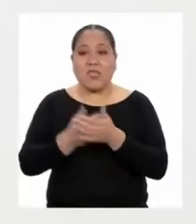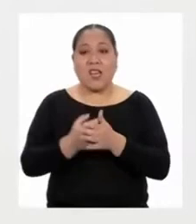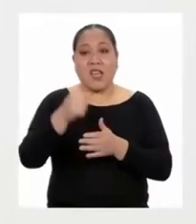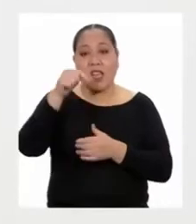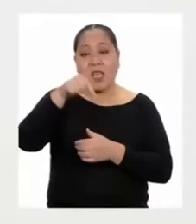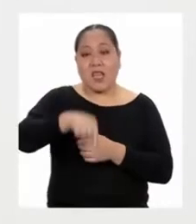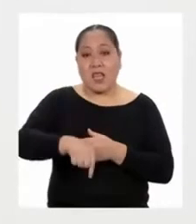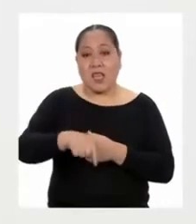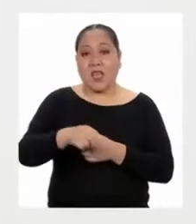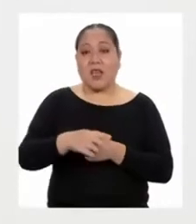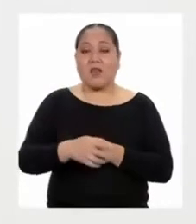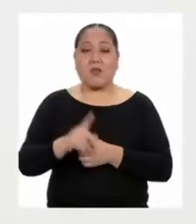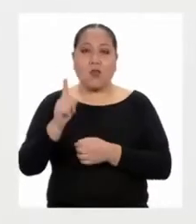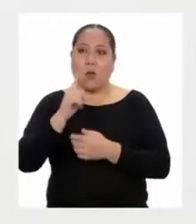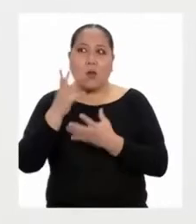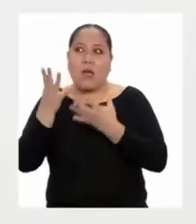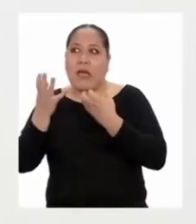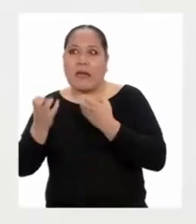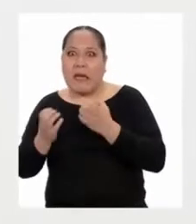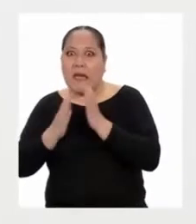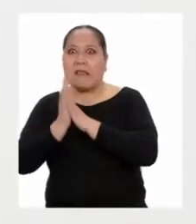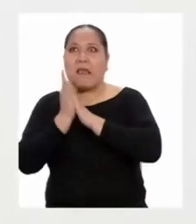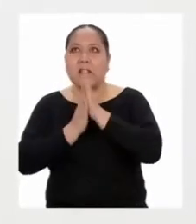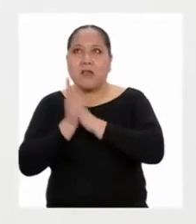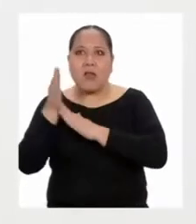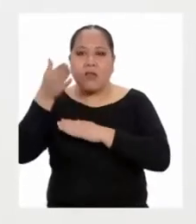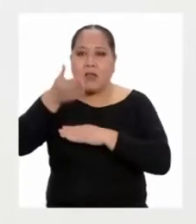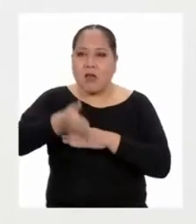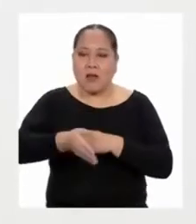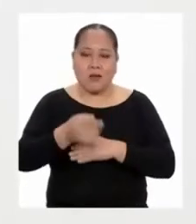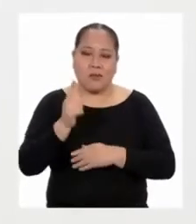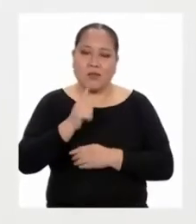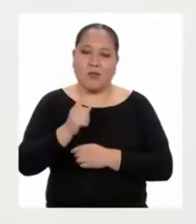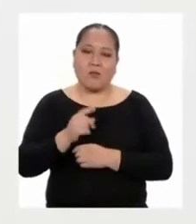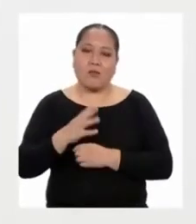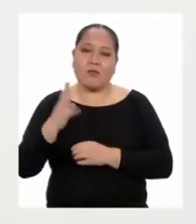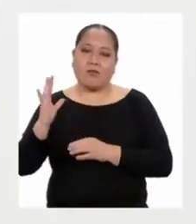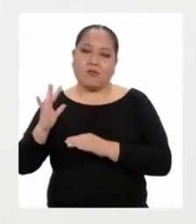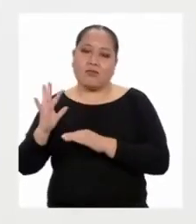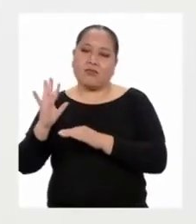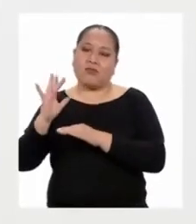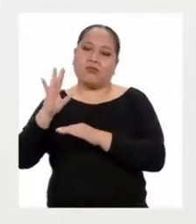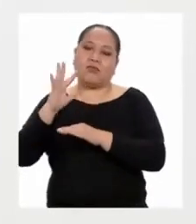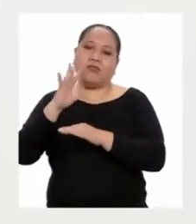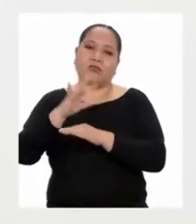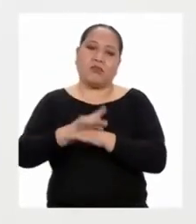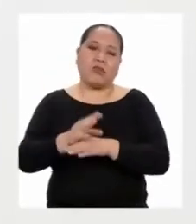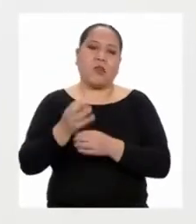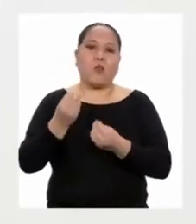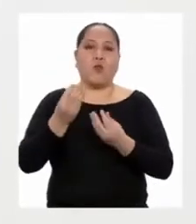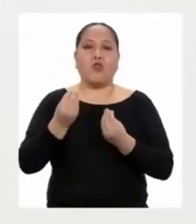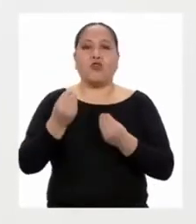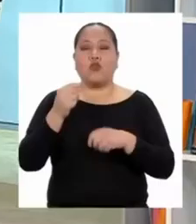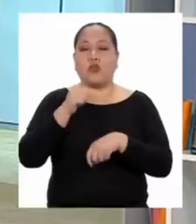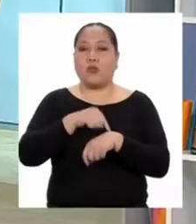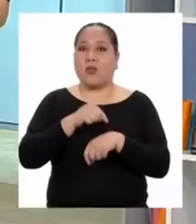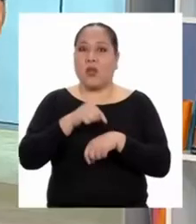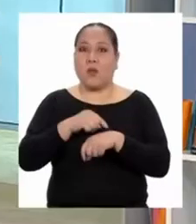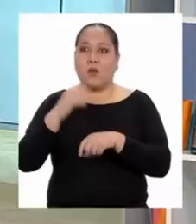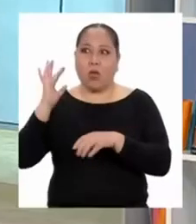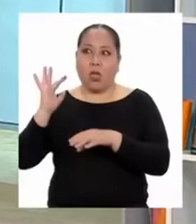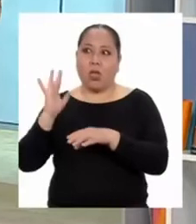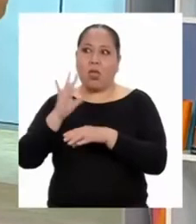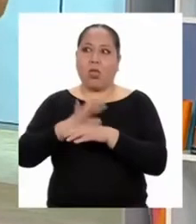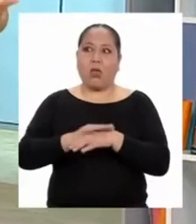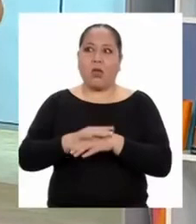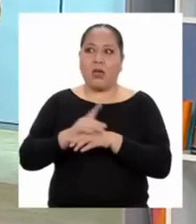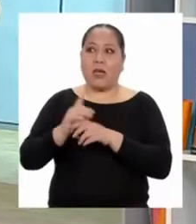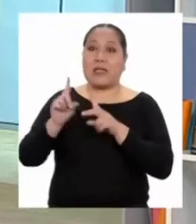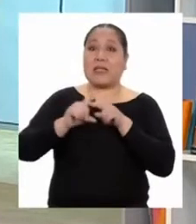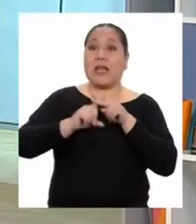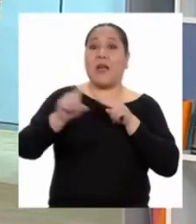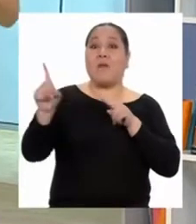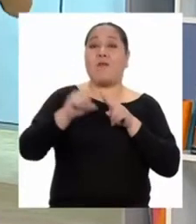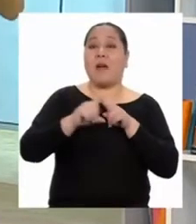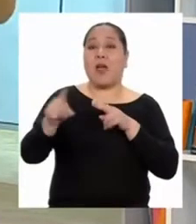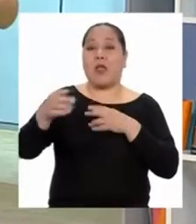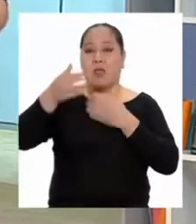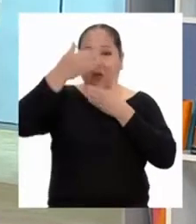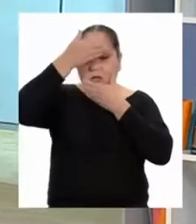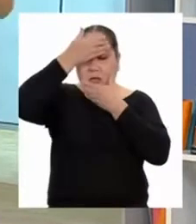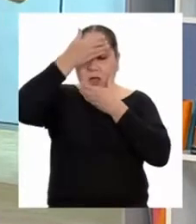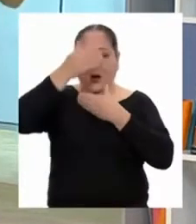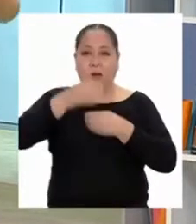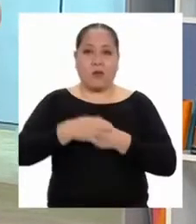vida en provincia no son las mejores, o migraron hace muchos años, huyendo del terrorismo. Sí, pues el señor Vilca